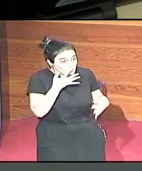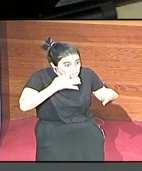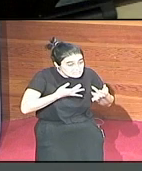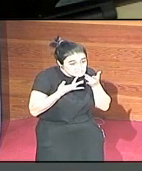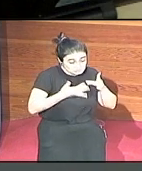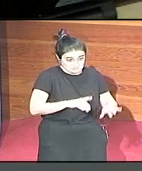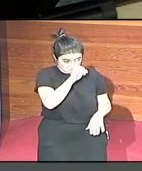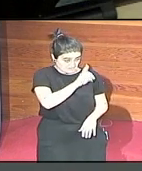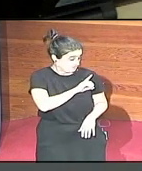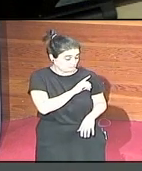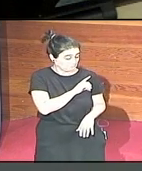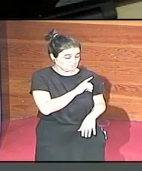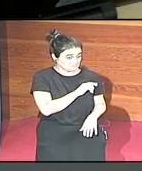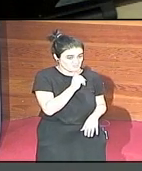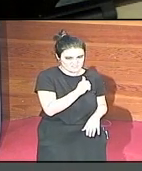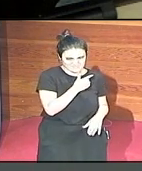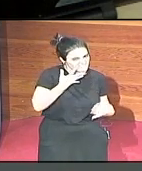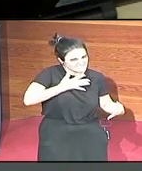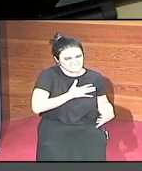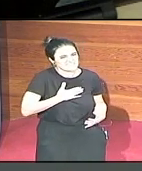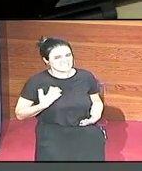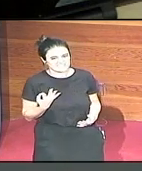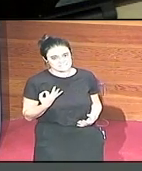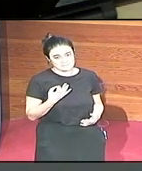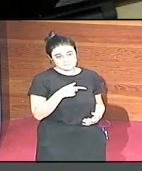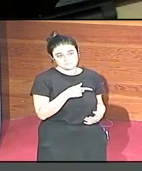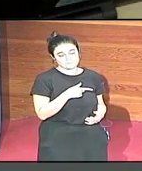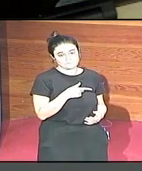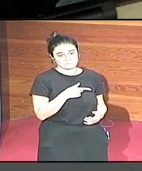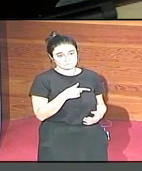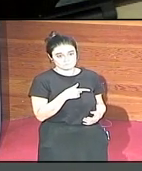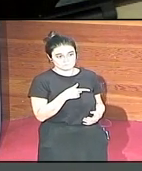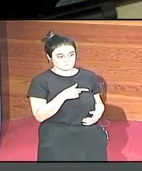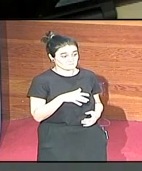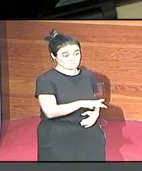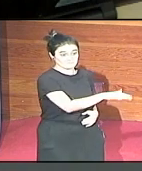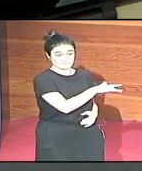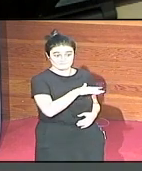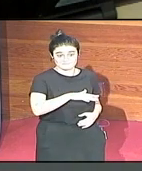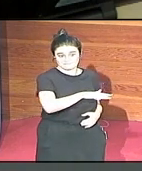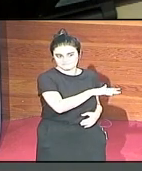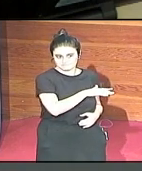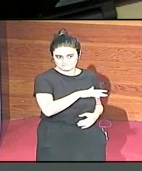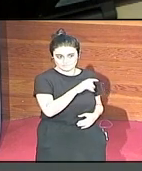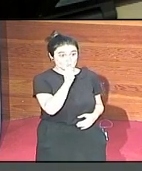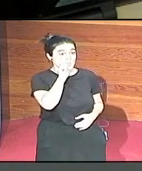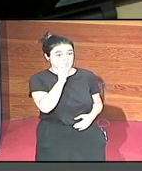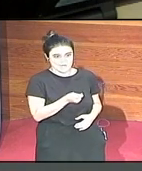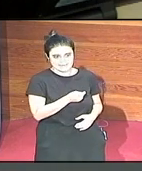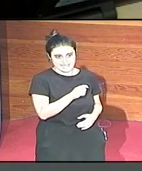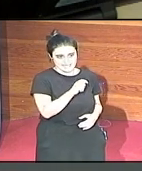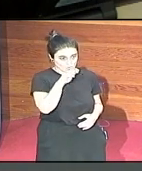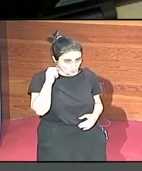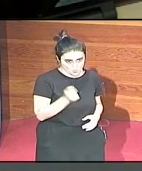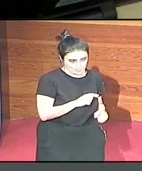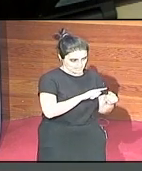neutralidad militar de Ucrania, sino imposibilitar en todo su vecindario, y detrás de Ucrania, no lo duden,